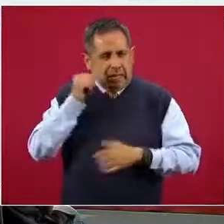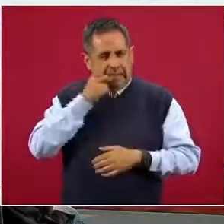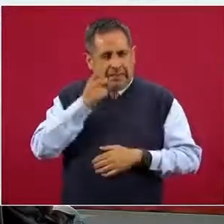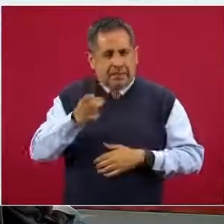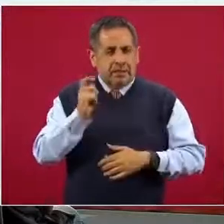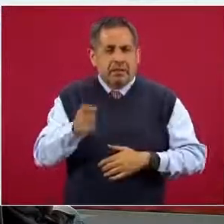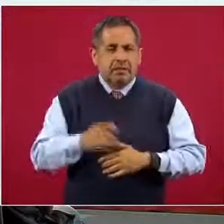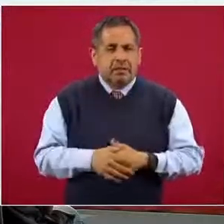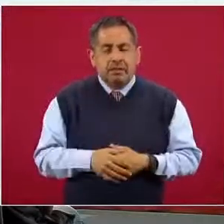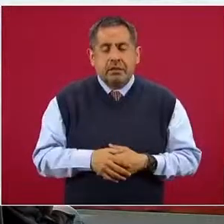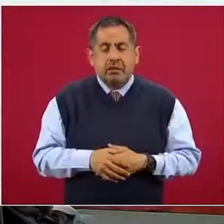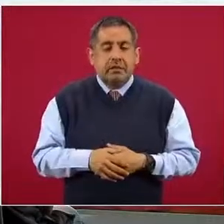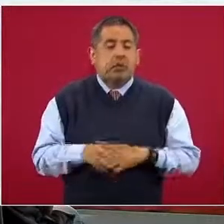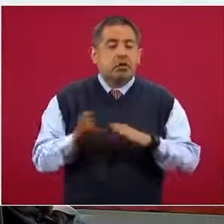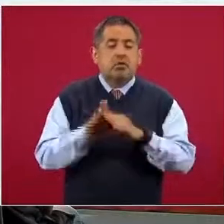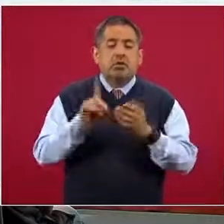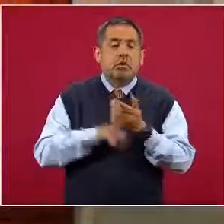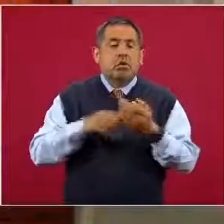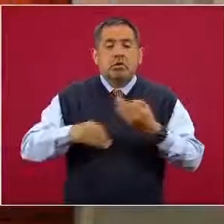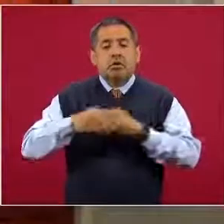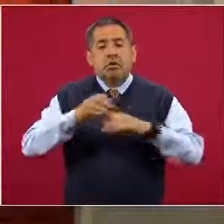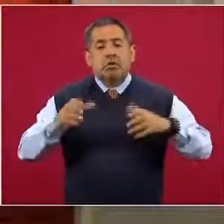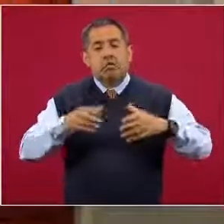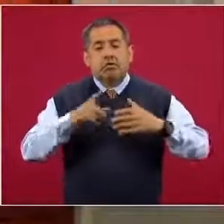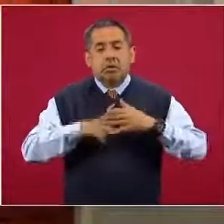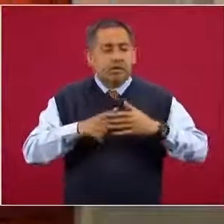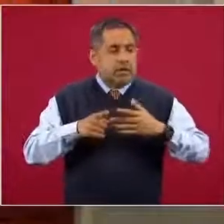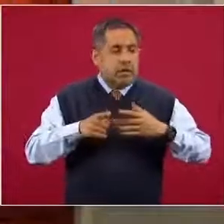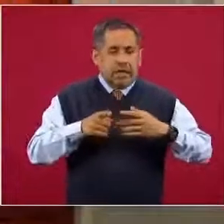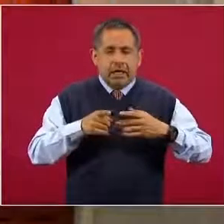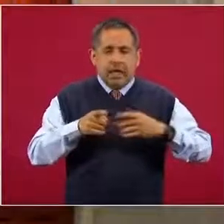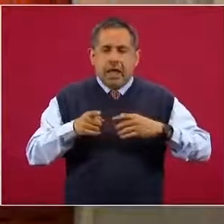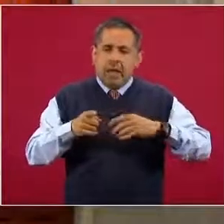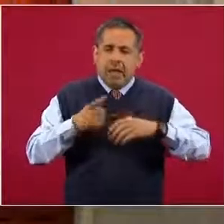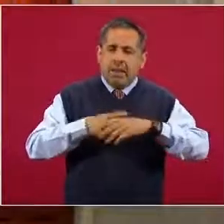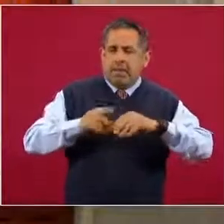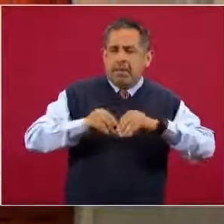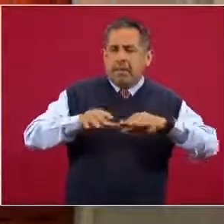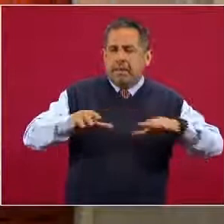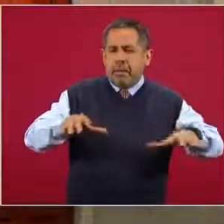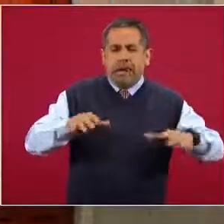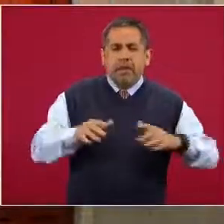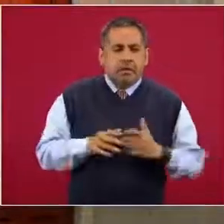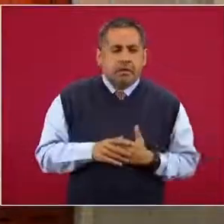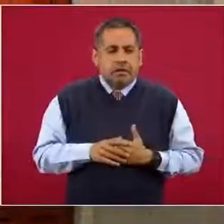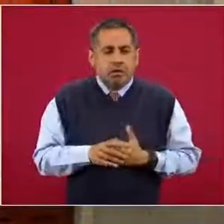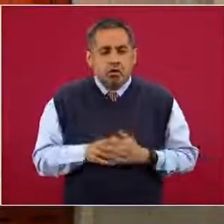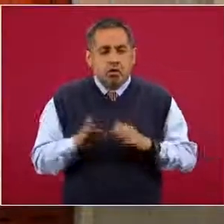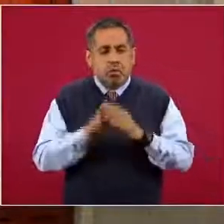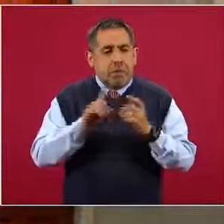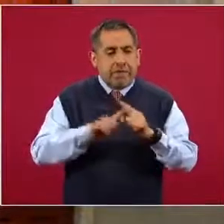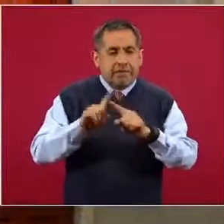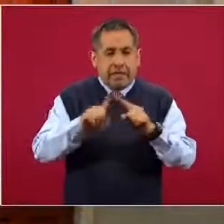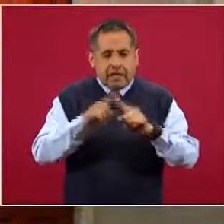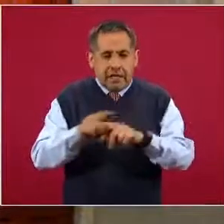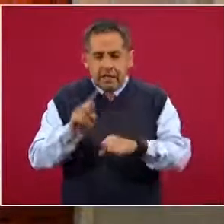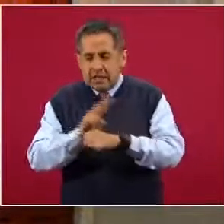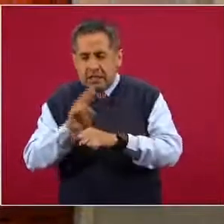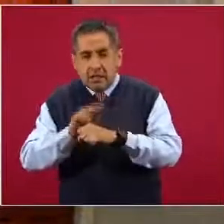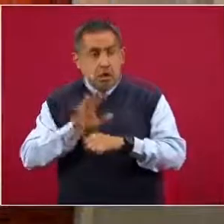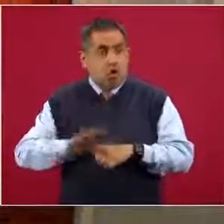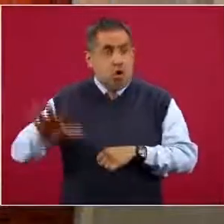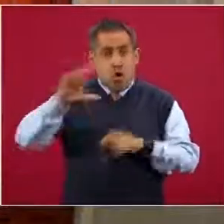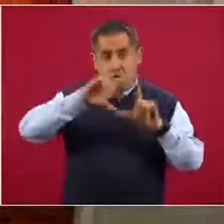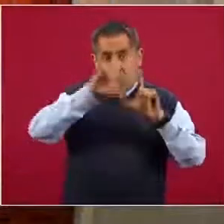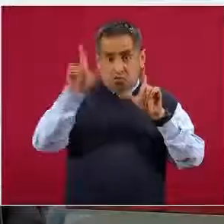que es durante todo este tiempo que ha ocurrido la epidemia y en función de cómo los diferentes sistemas de vigilancia